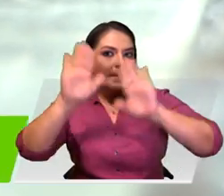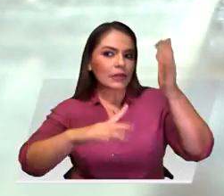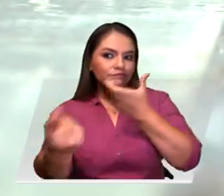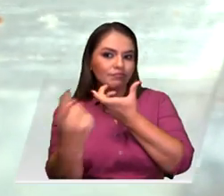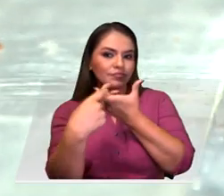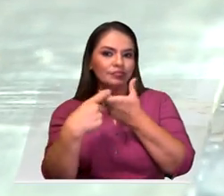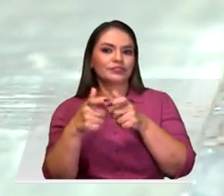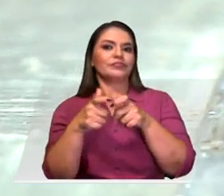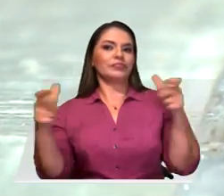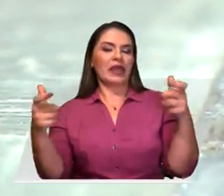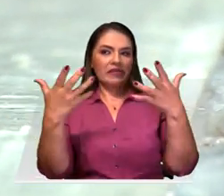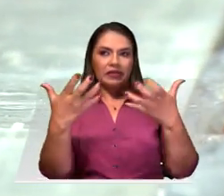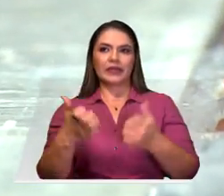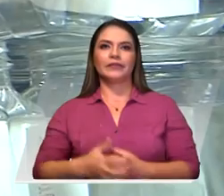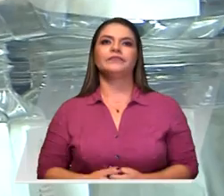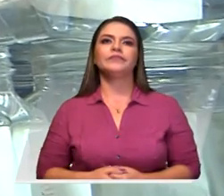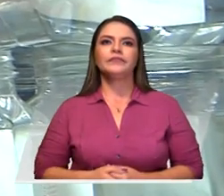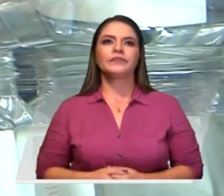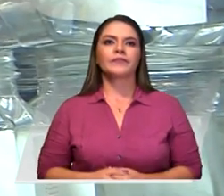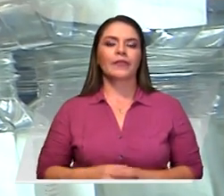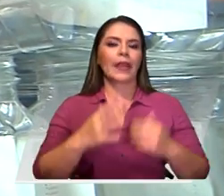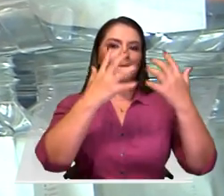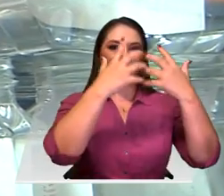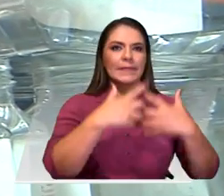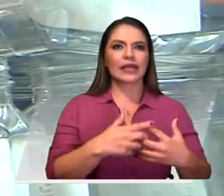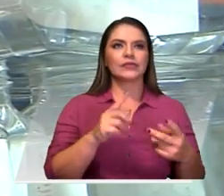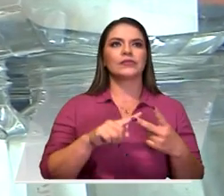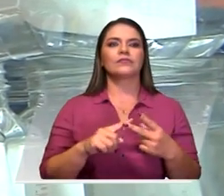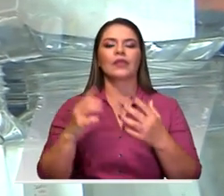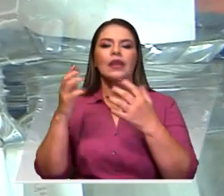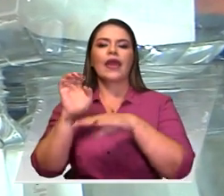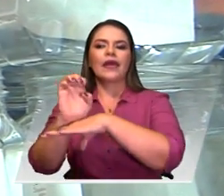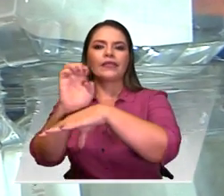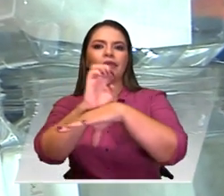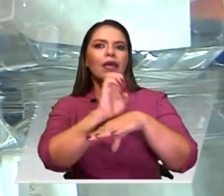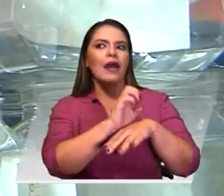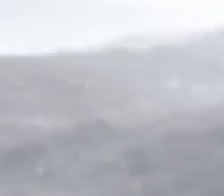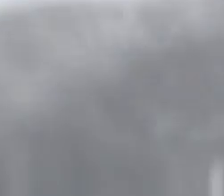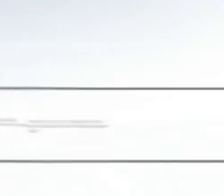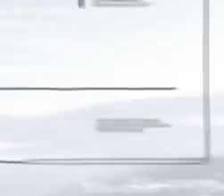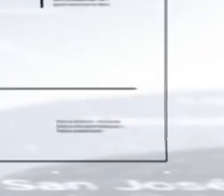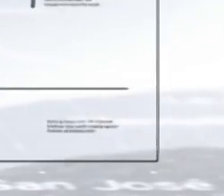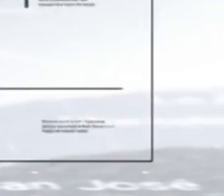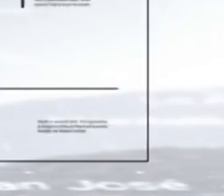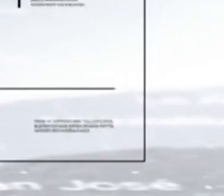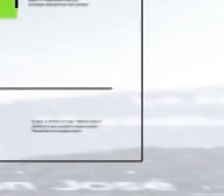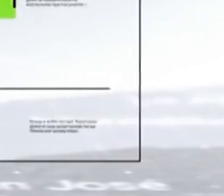programa en el 2021, tanto para empresas como para entidades sin ánimo de lucro.